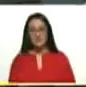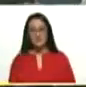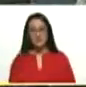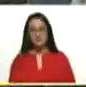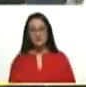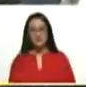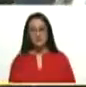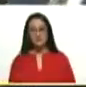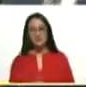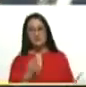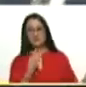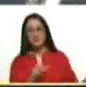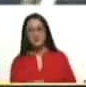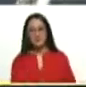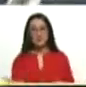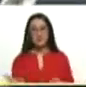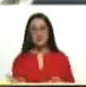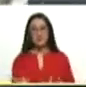Bienvenidos